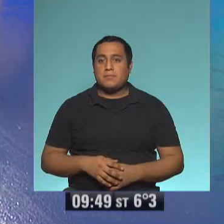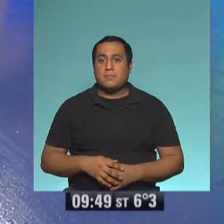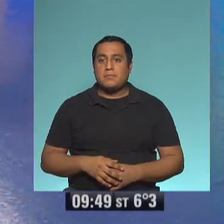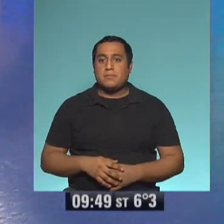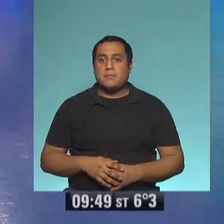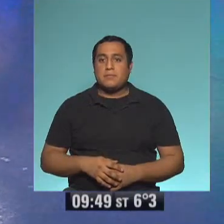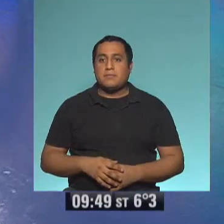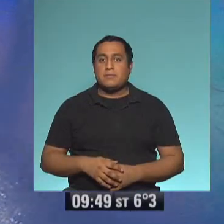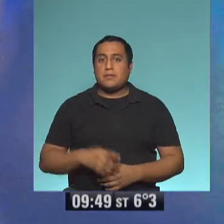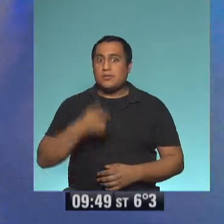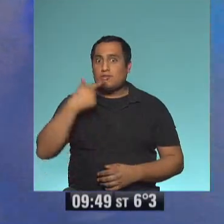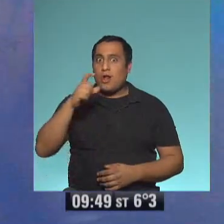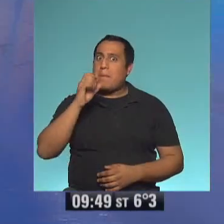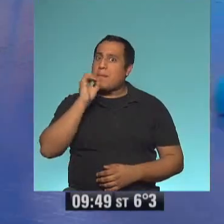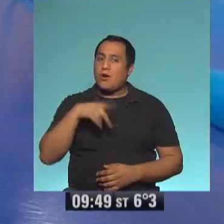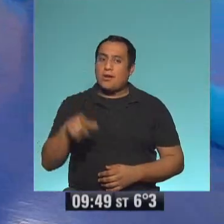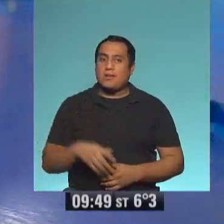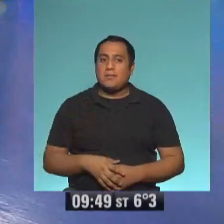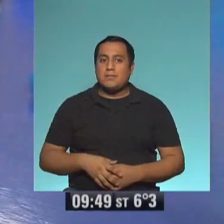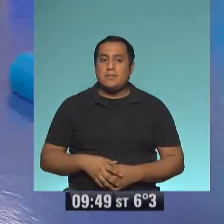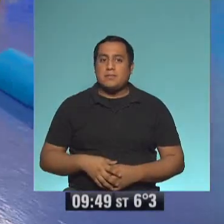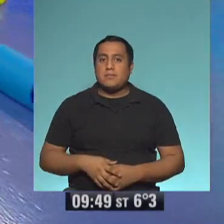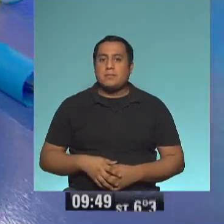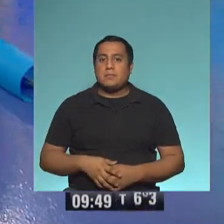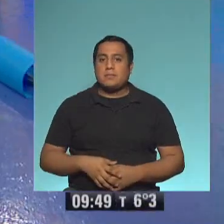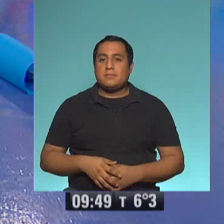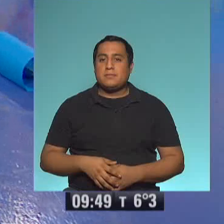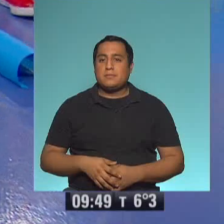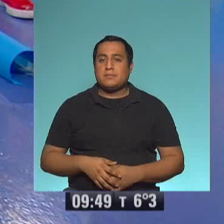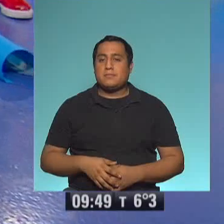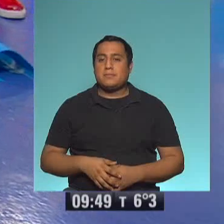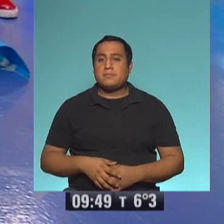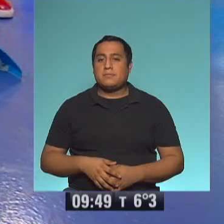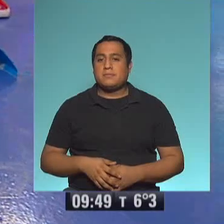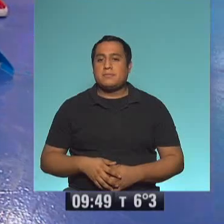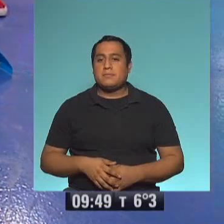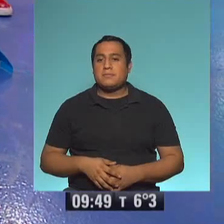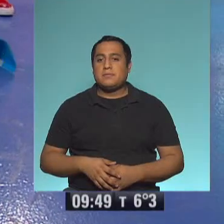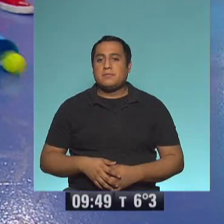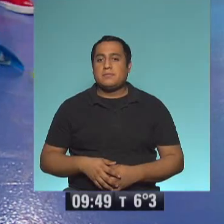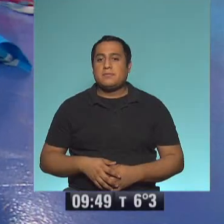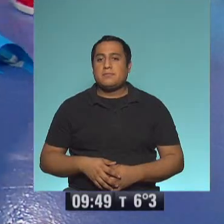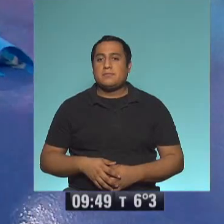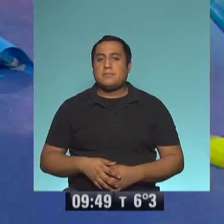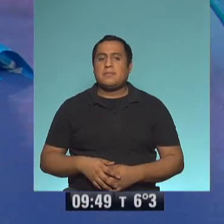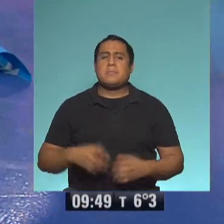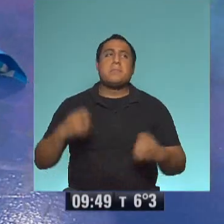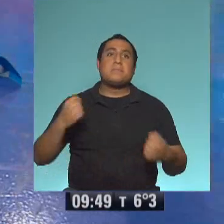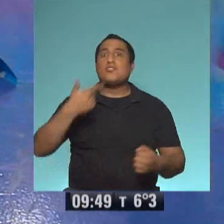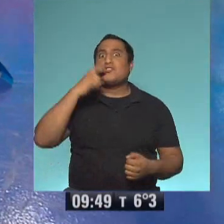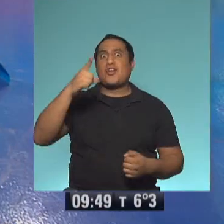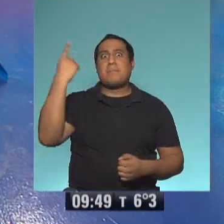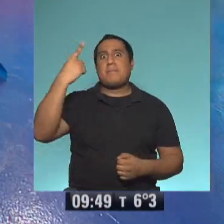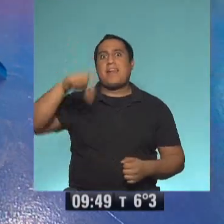Ay, ay, ay, se me pasó, se me pasó. Se me pasó. Tres. Tercero. Sí, sí, sí. El último, el último. ¡Ay, pide el palo! Llegó primero